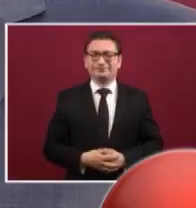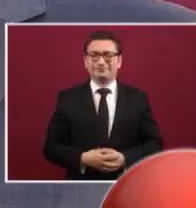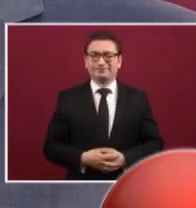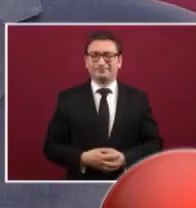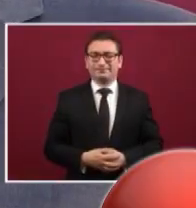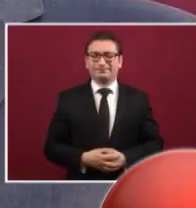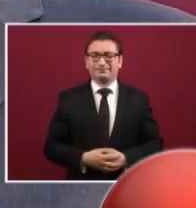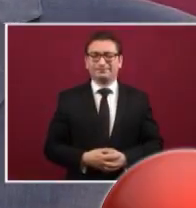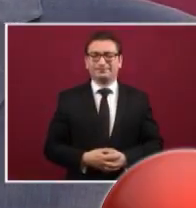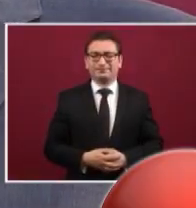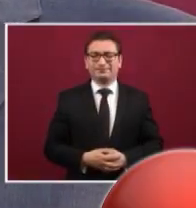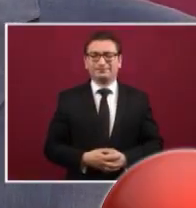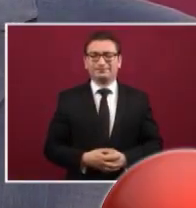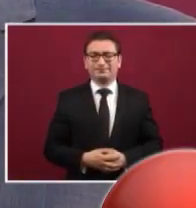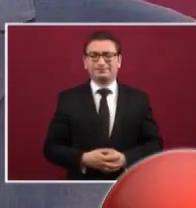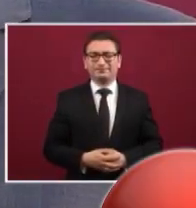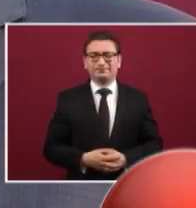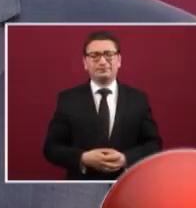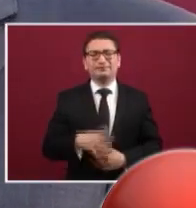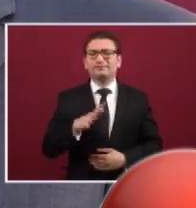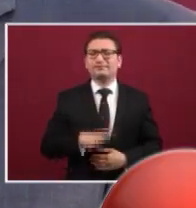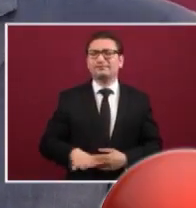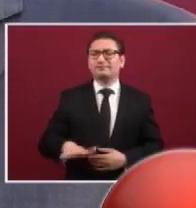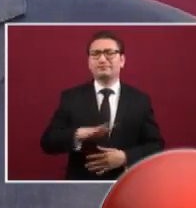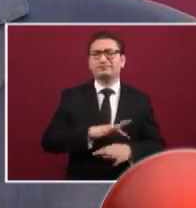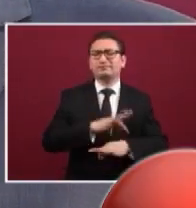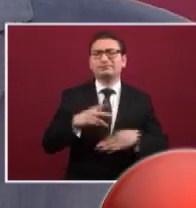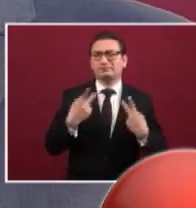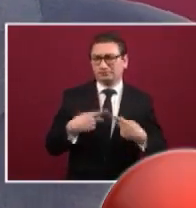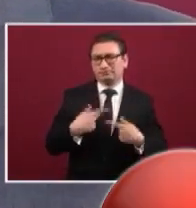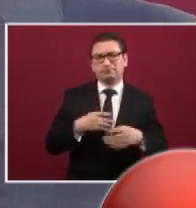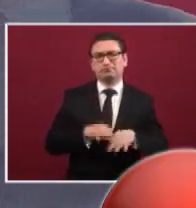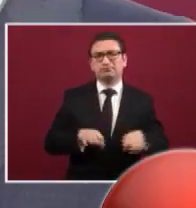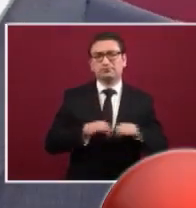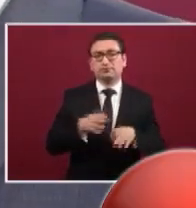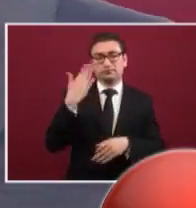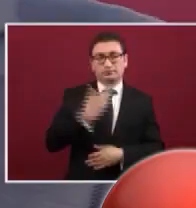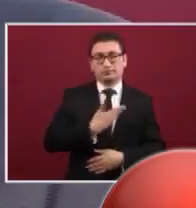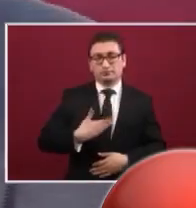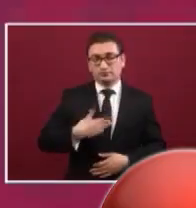La gente, que es lo principal, decía el presidente Juárez,